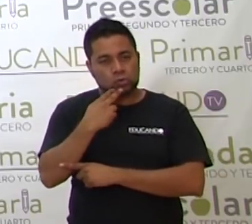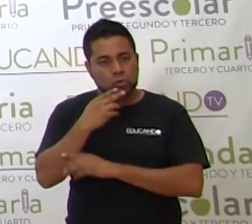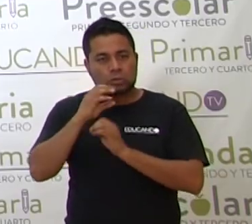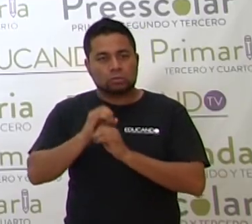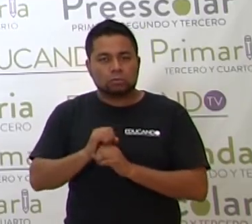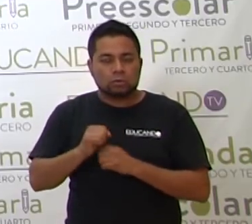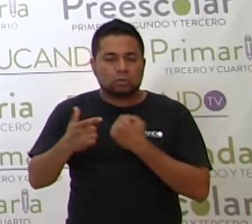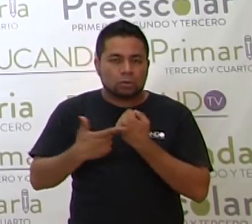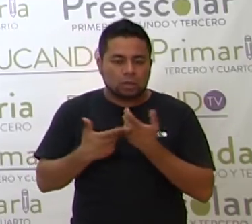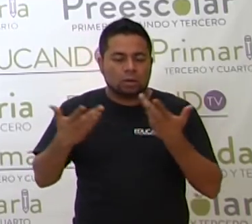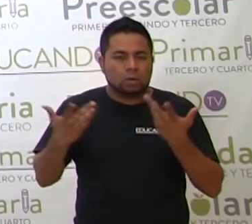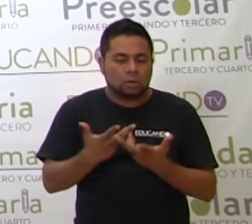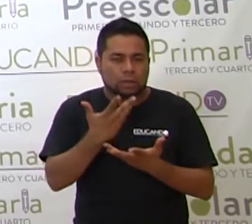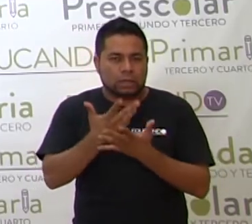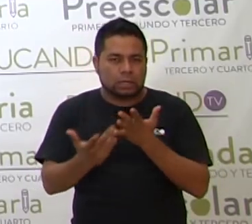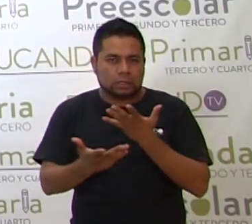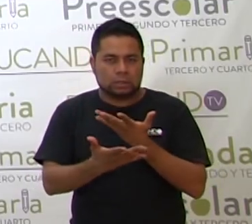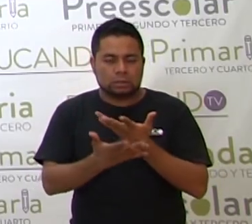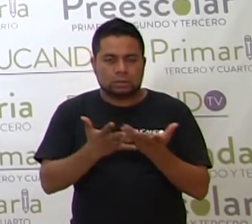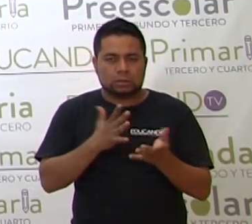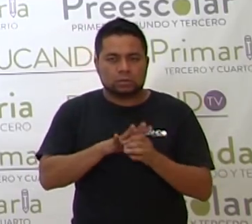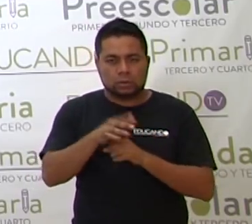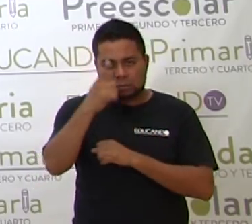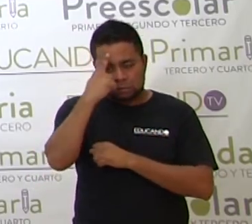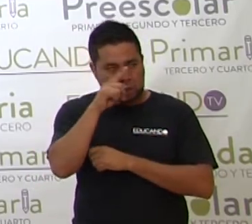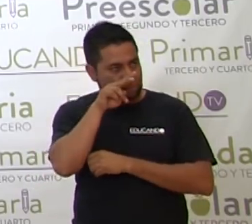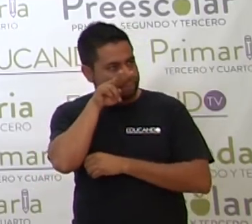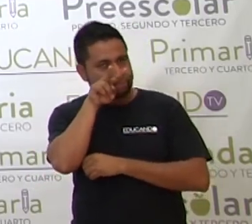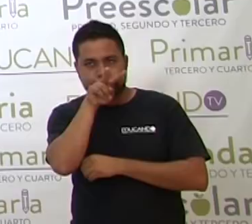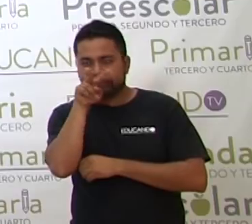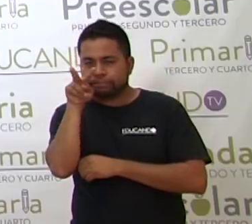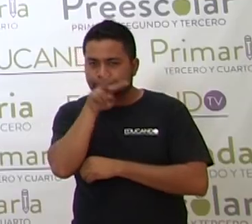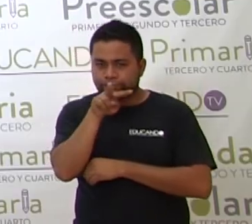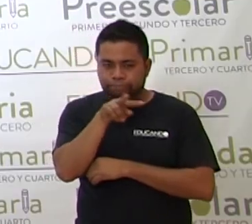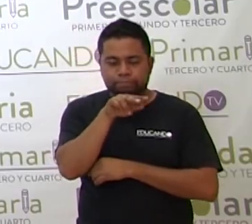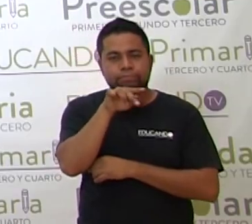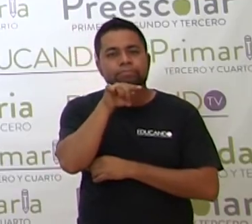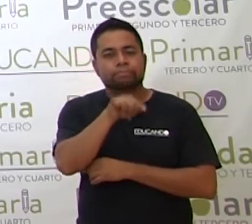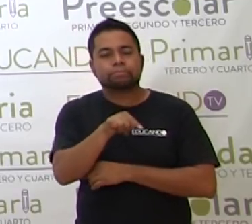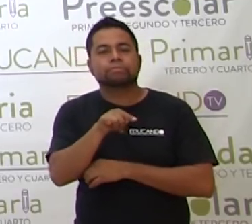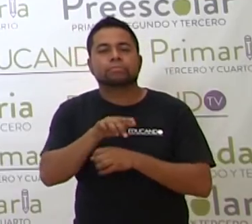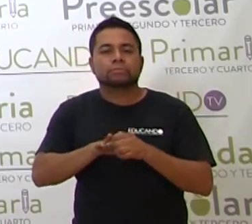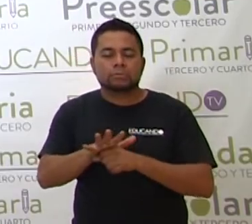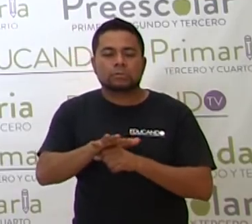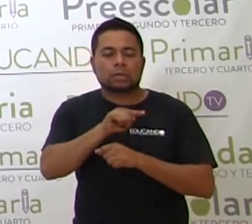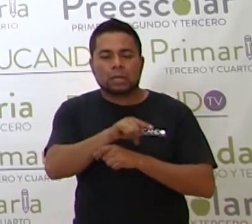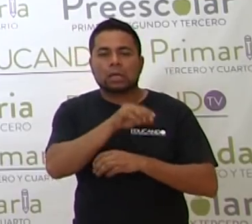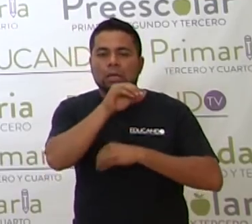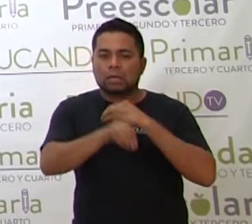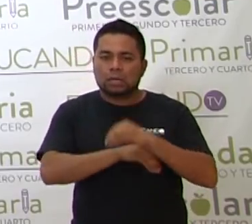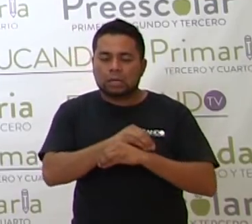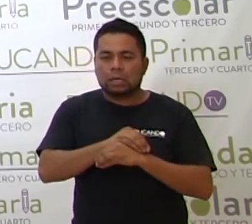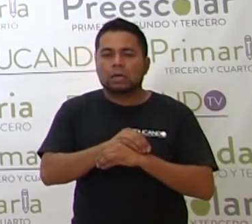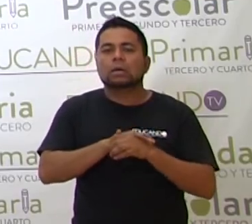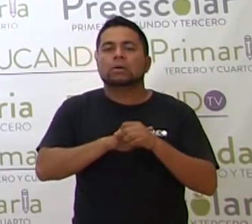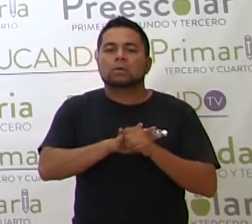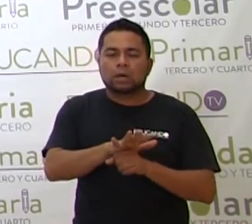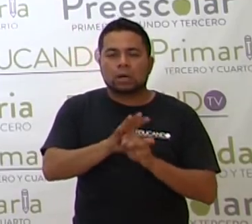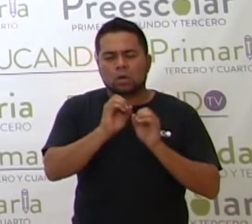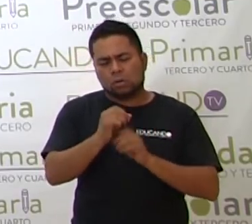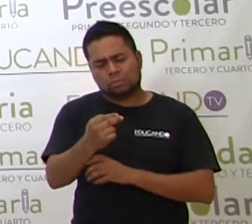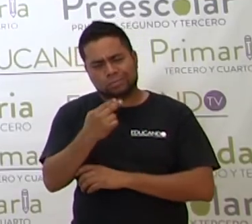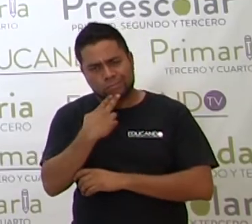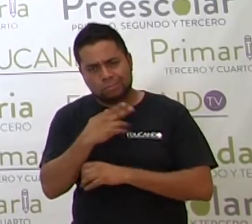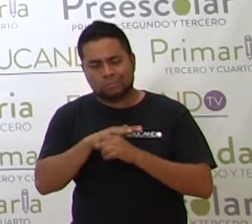el ejercicio de la observación, en ese momento nosotros ponemos en juego y